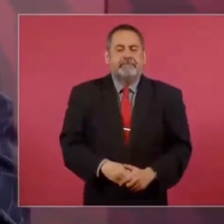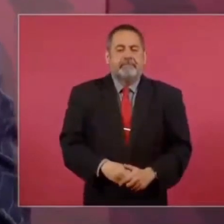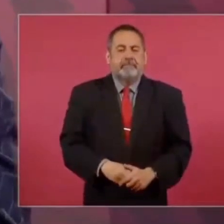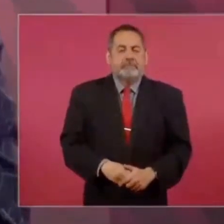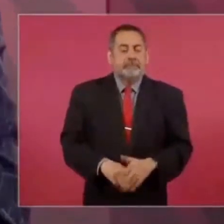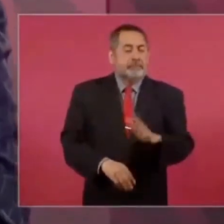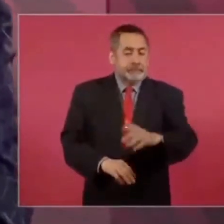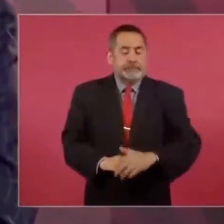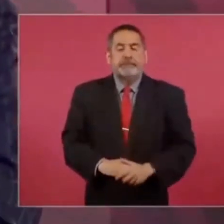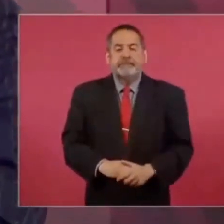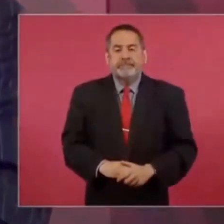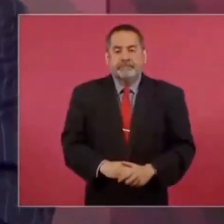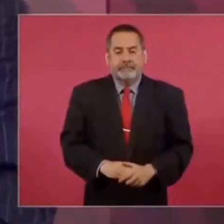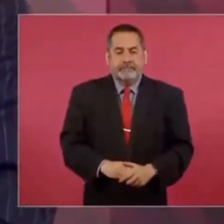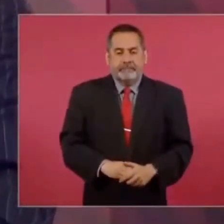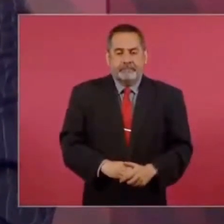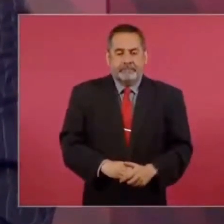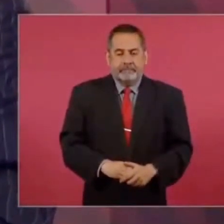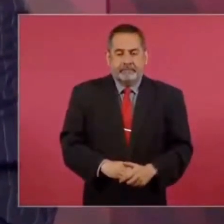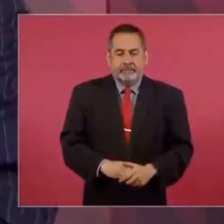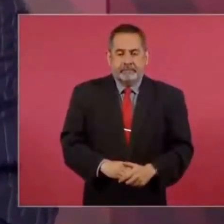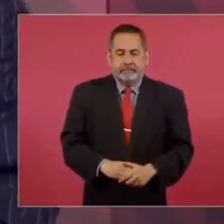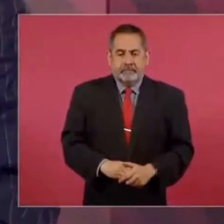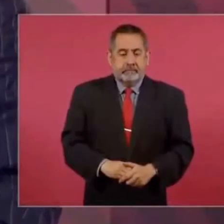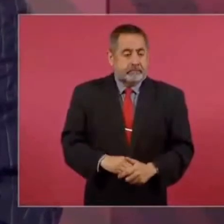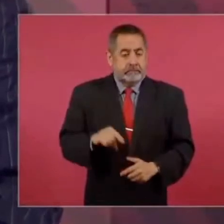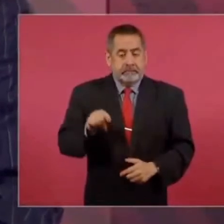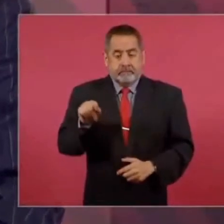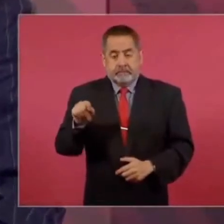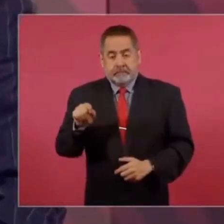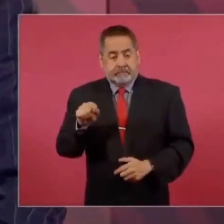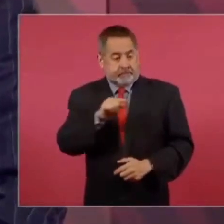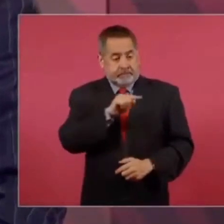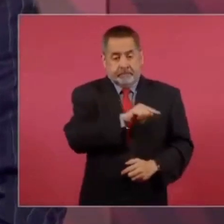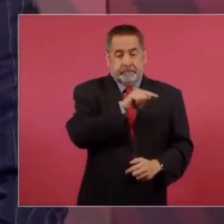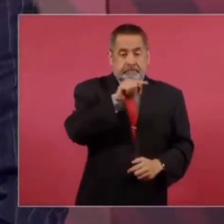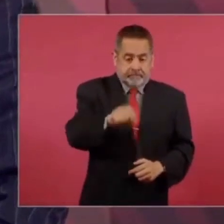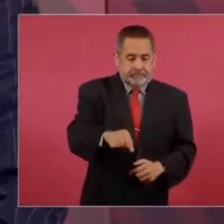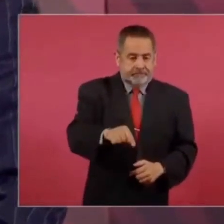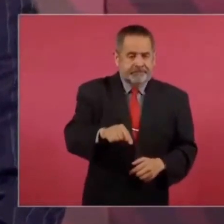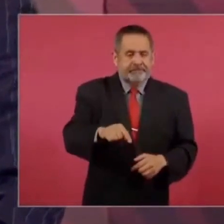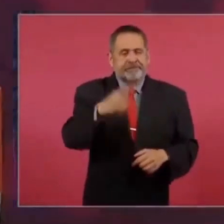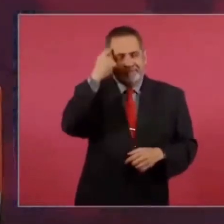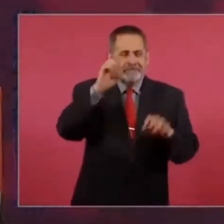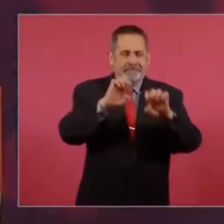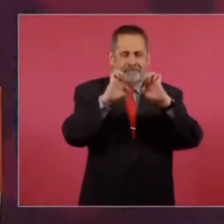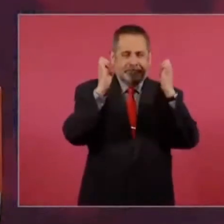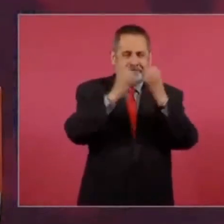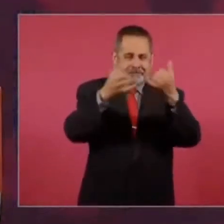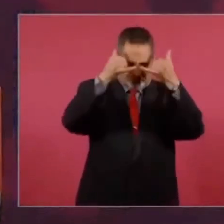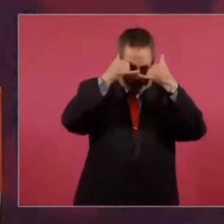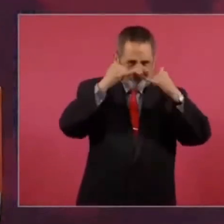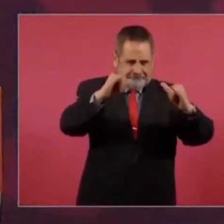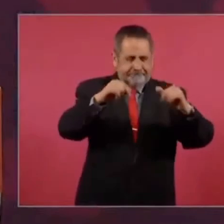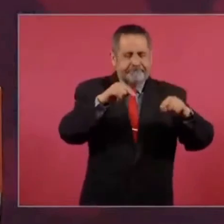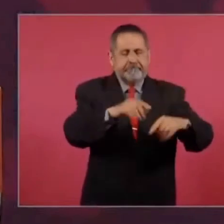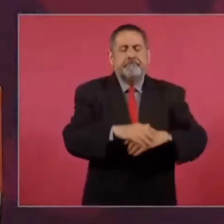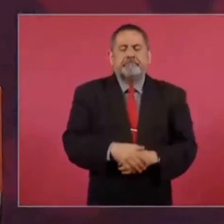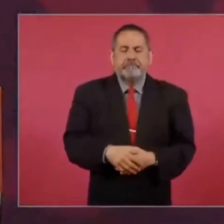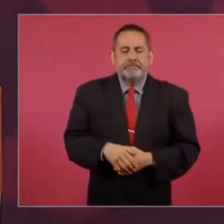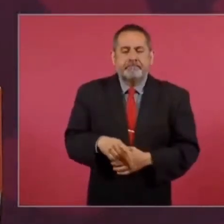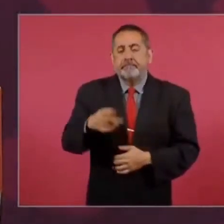Bueno, llegó a la Plaza de Toros a una corrida y lo anunciaron